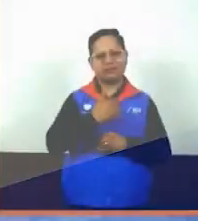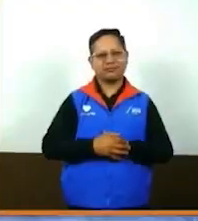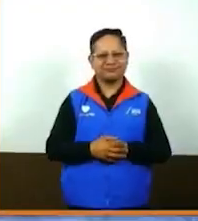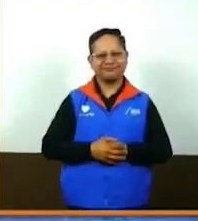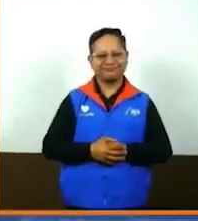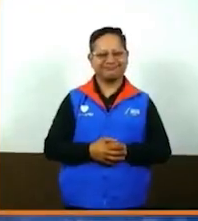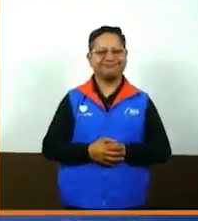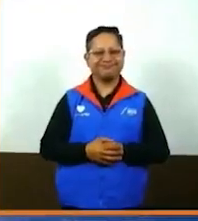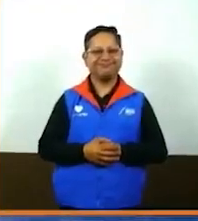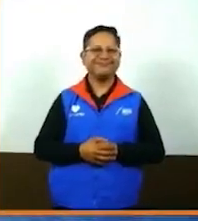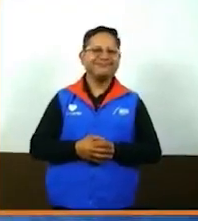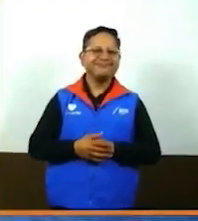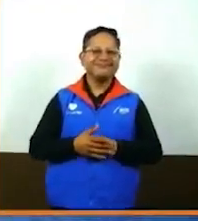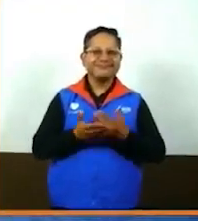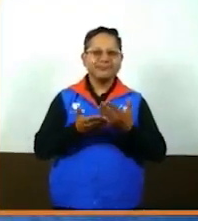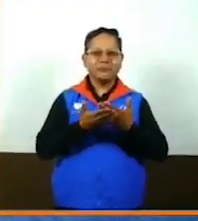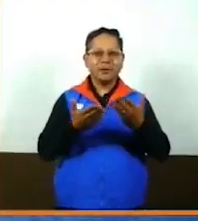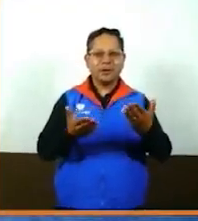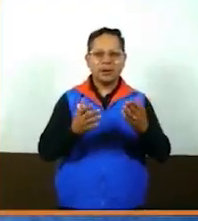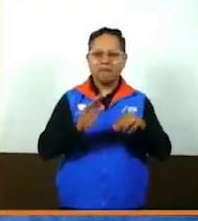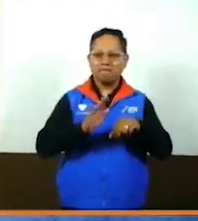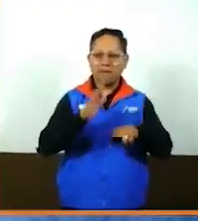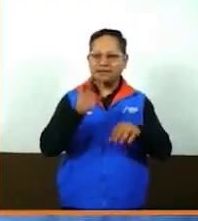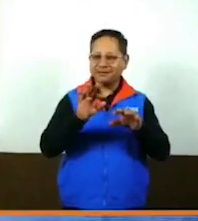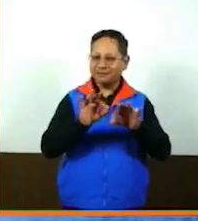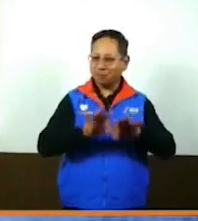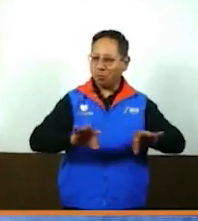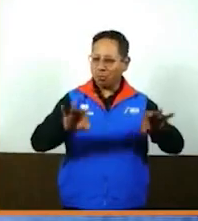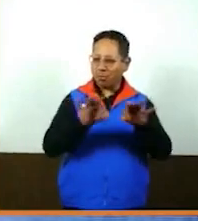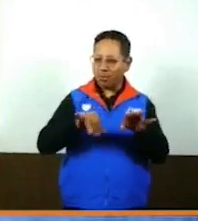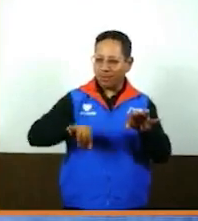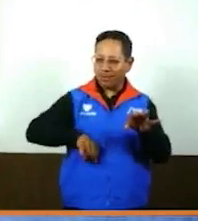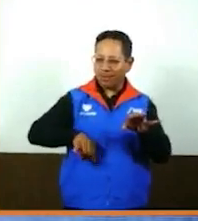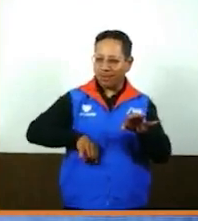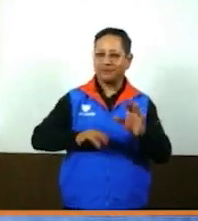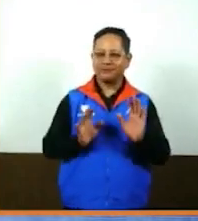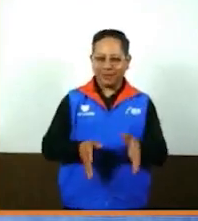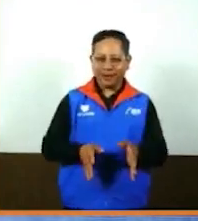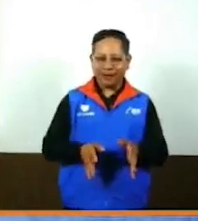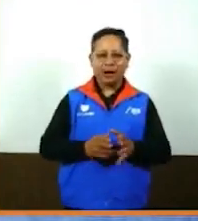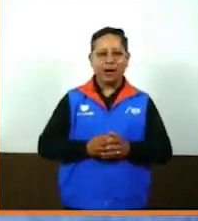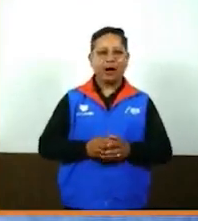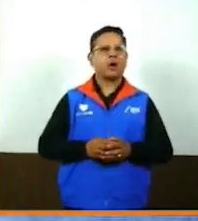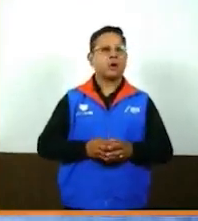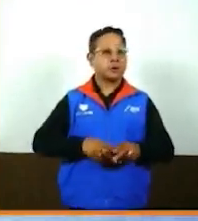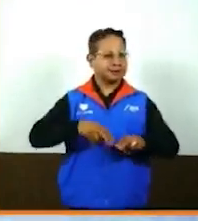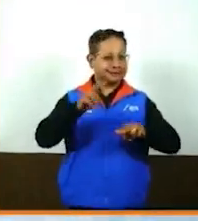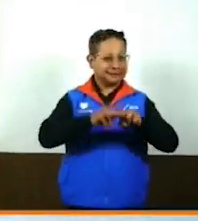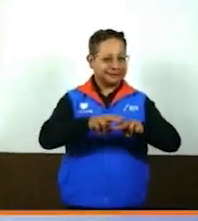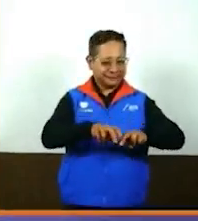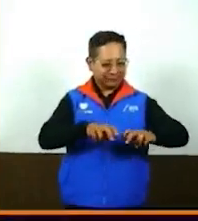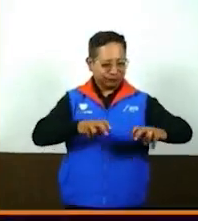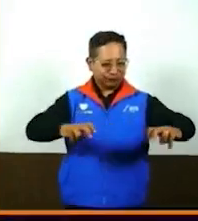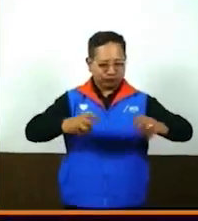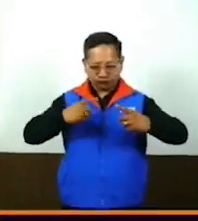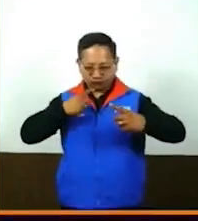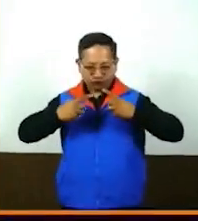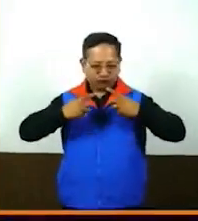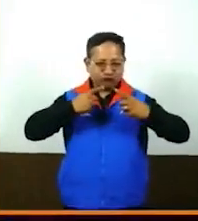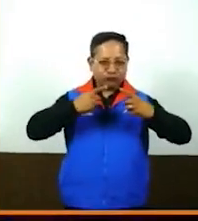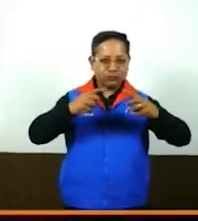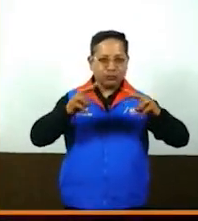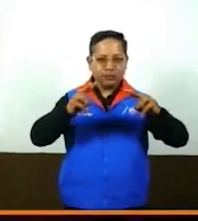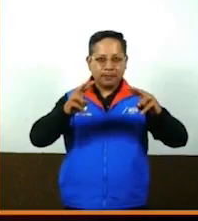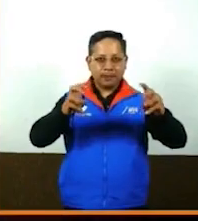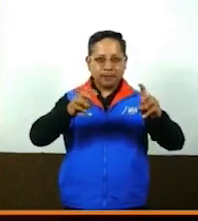bueno, vamos a pasar a empezar con la carnita de noche, Mari Carmen, y es el panel. Ok. El tema